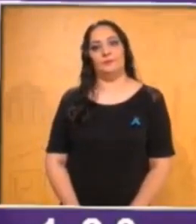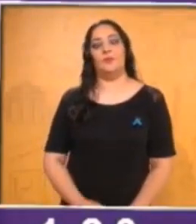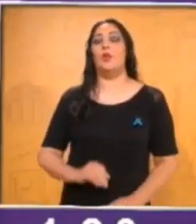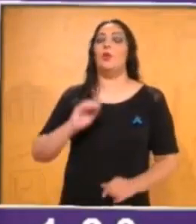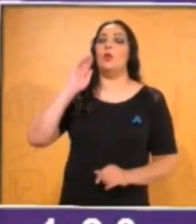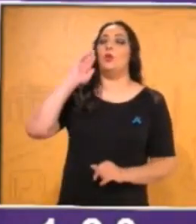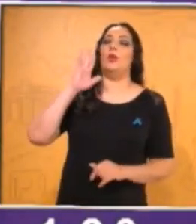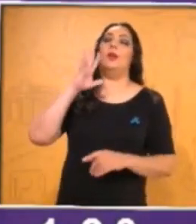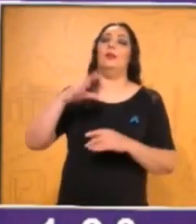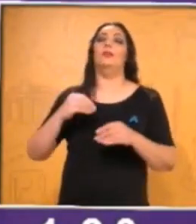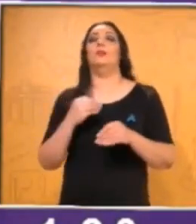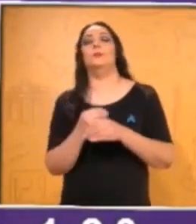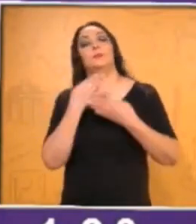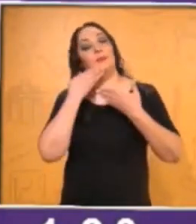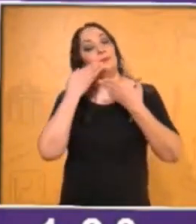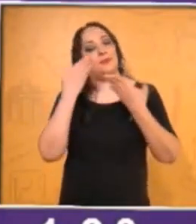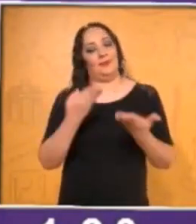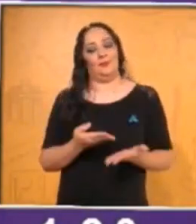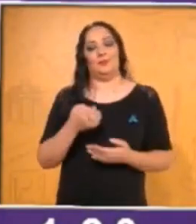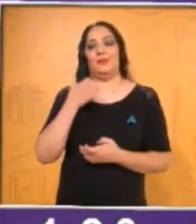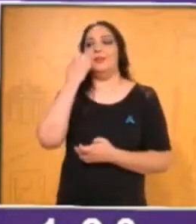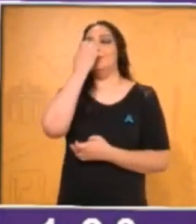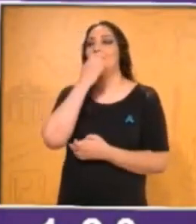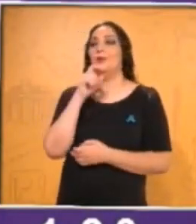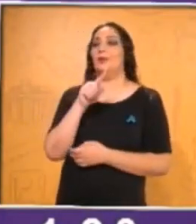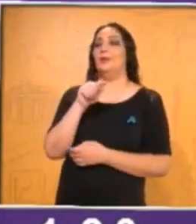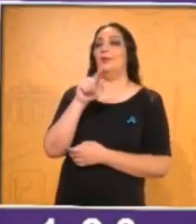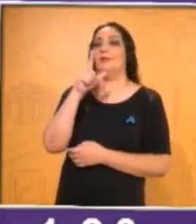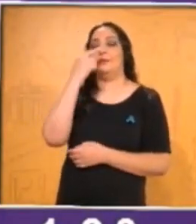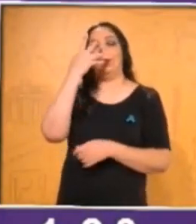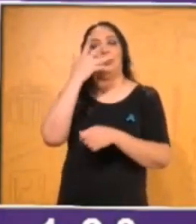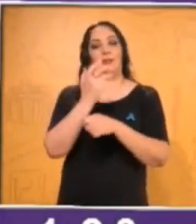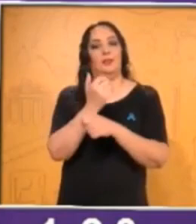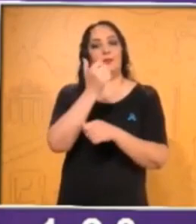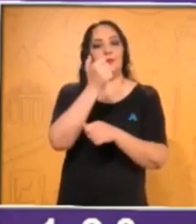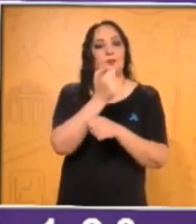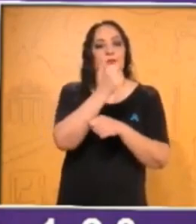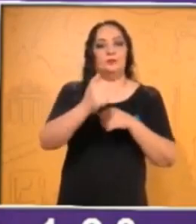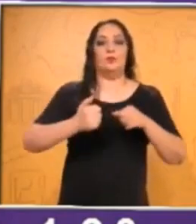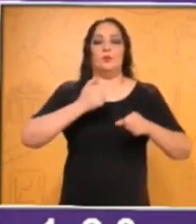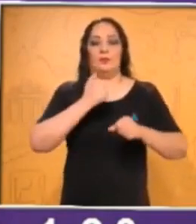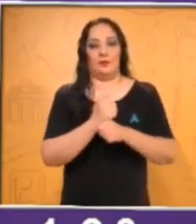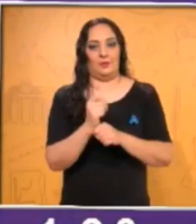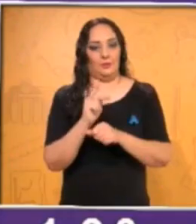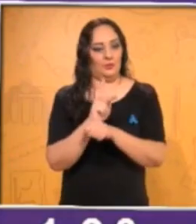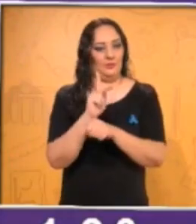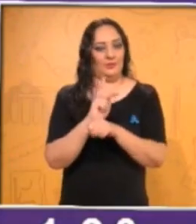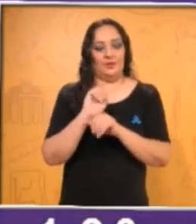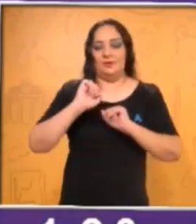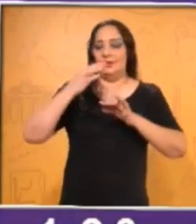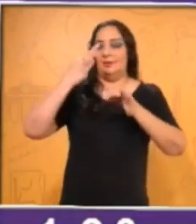Hola, ¿qué tal? Bienvenidos de vuelta a su programa de Escuela TV para quinto y sexto grado de primaria. Estamos